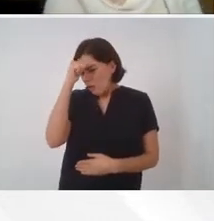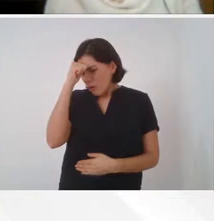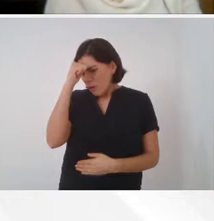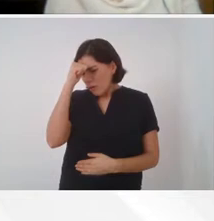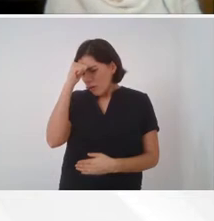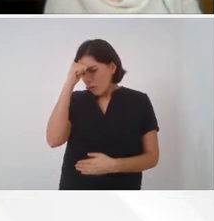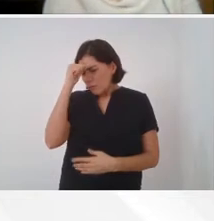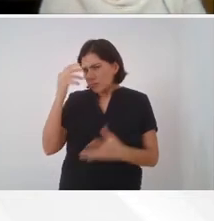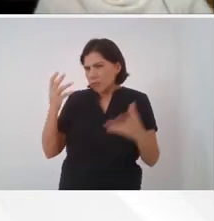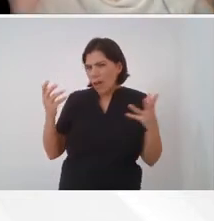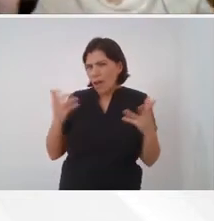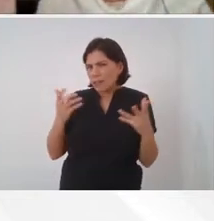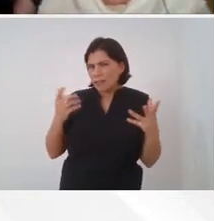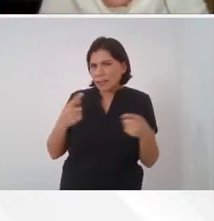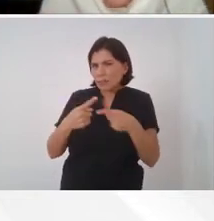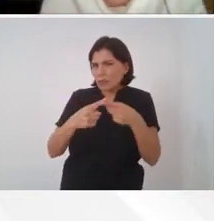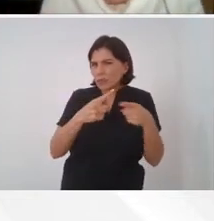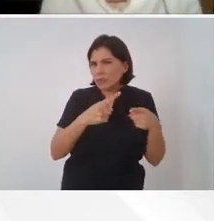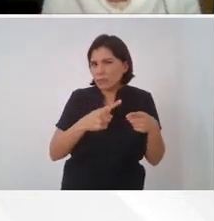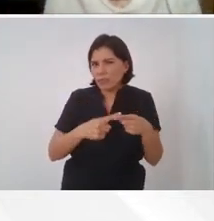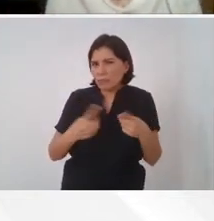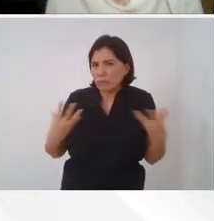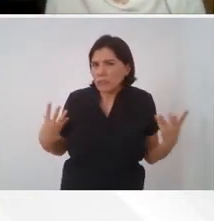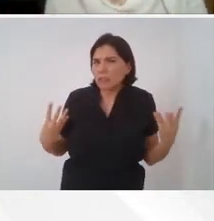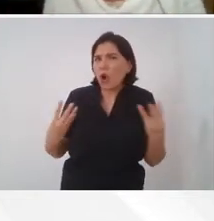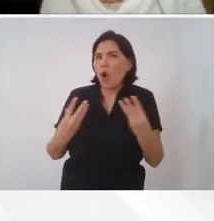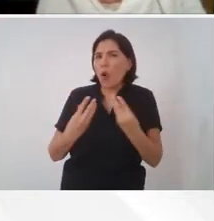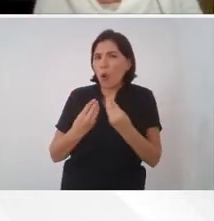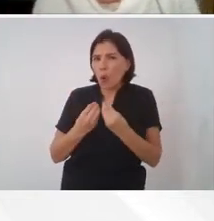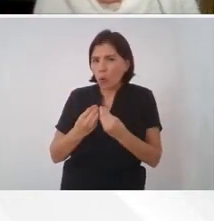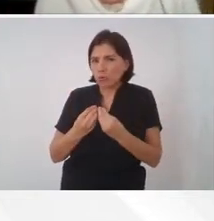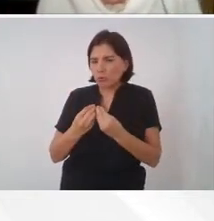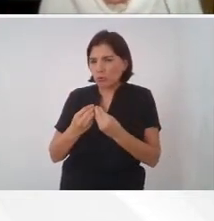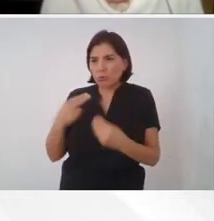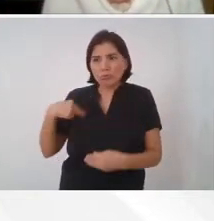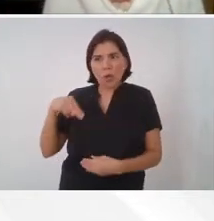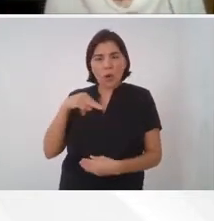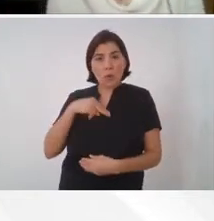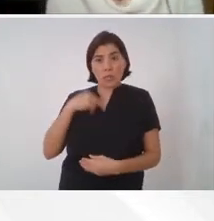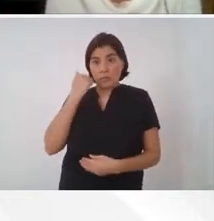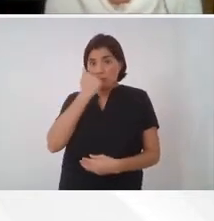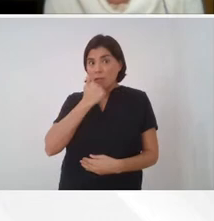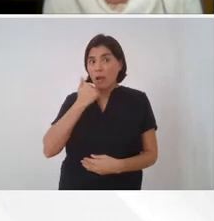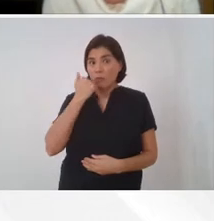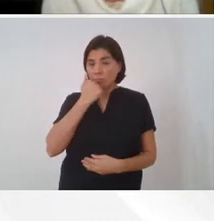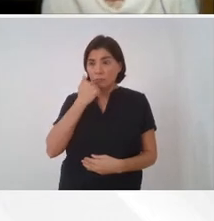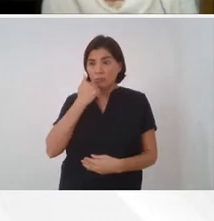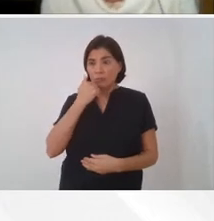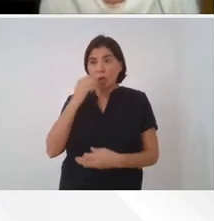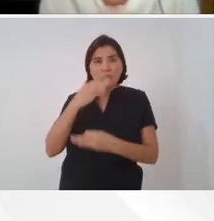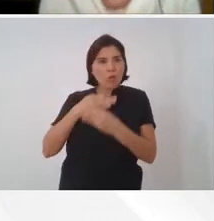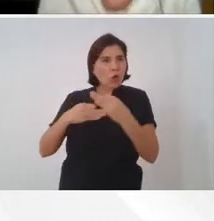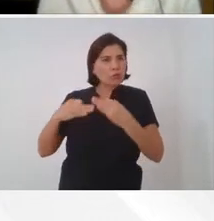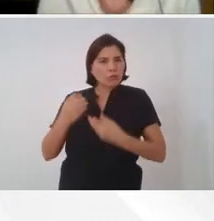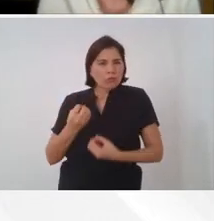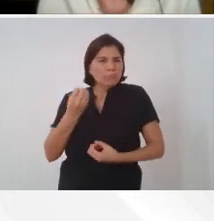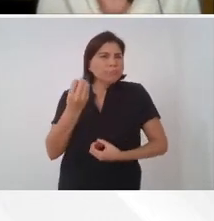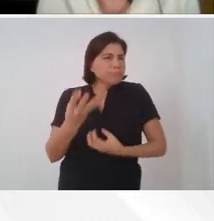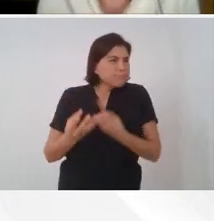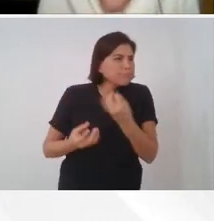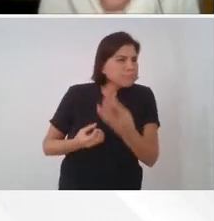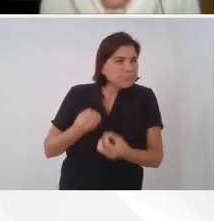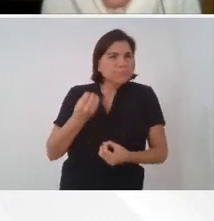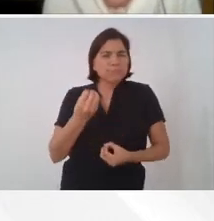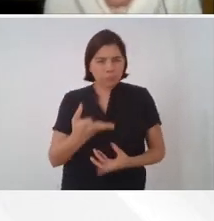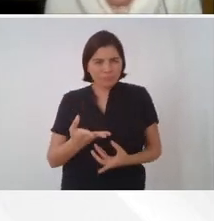nuestros estudiantes y entre todos los construimos. Ahorita, por cuestión de tiempo, pues los vamos a compartir, pero queremos también que los